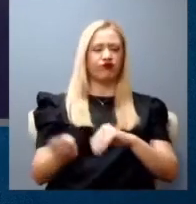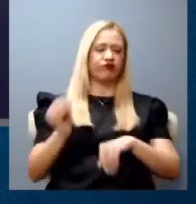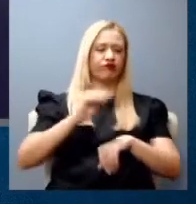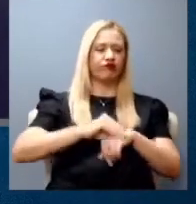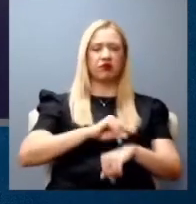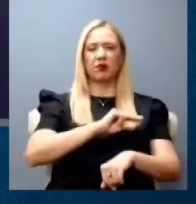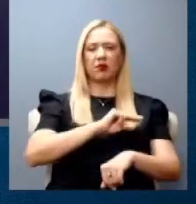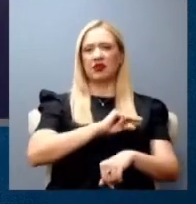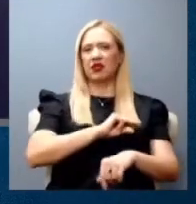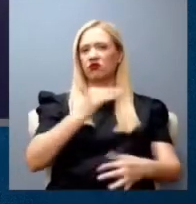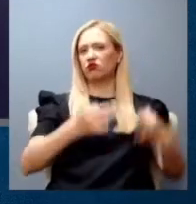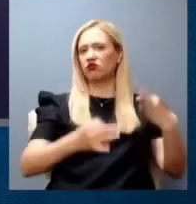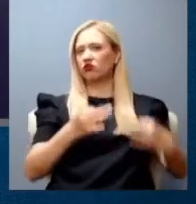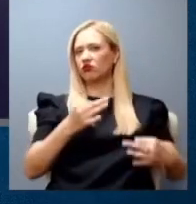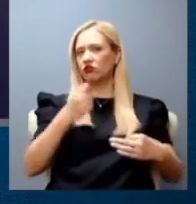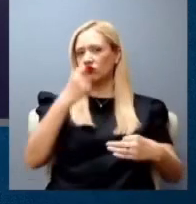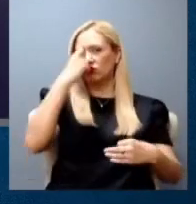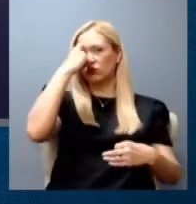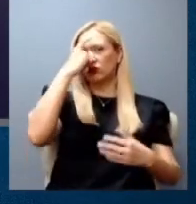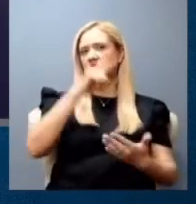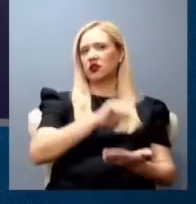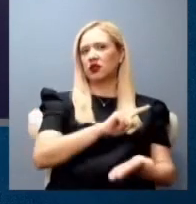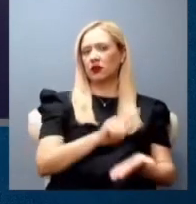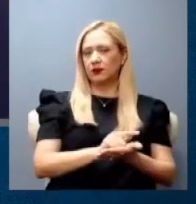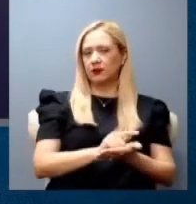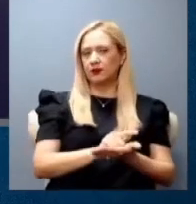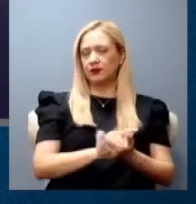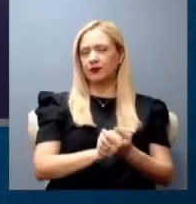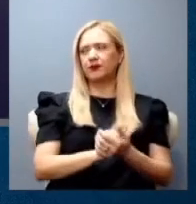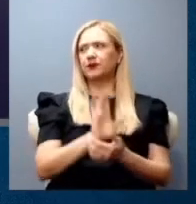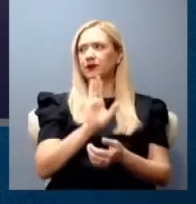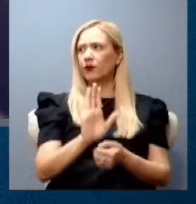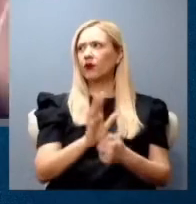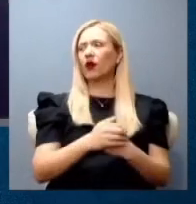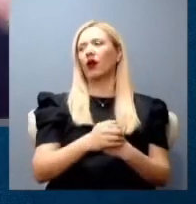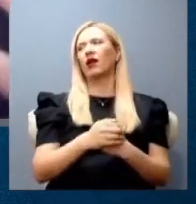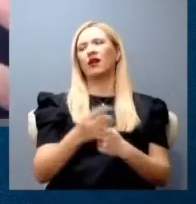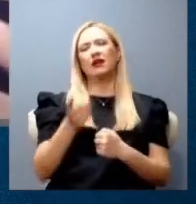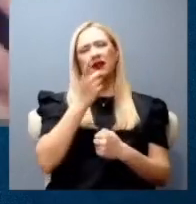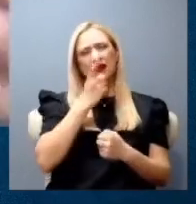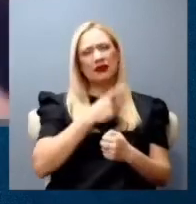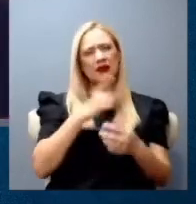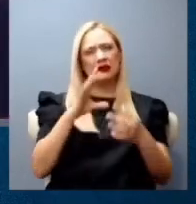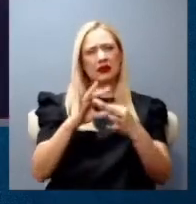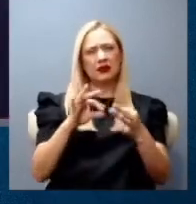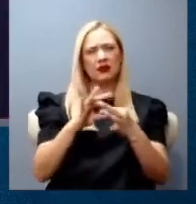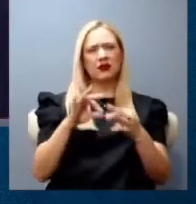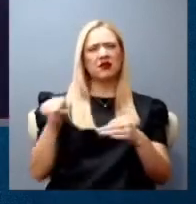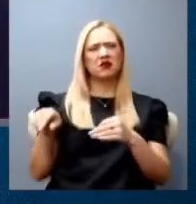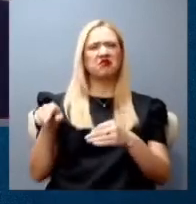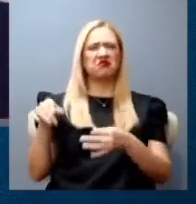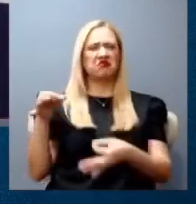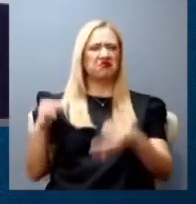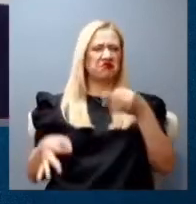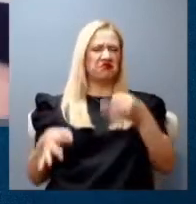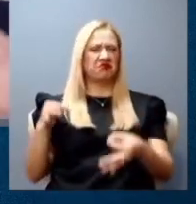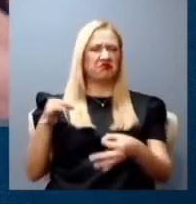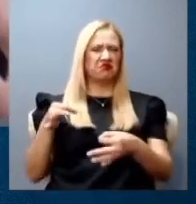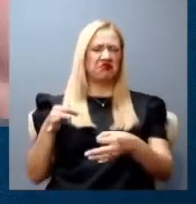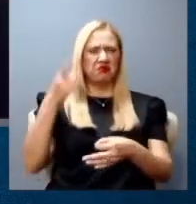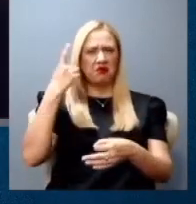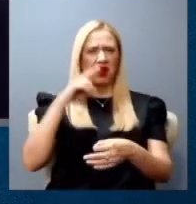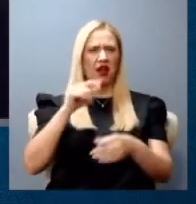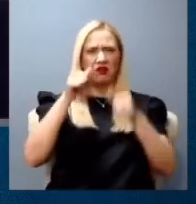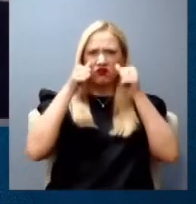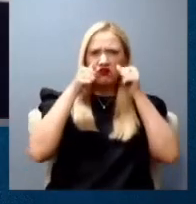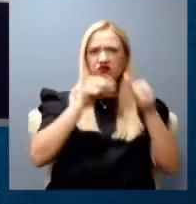retomáramos la conversación contigo, nos dijeras cuál es la relación que existe entre la justicia transicional y las amnistías. ¿Y a qué nos